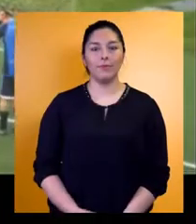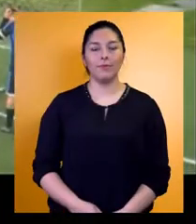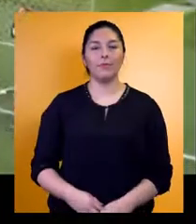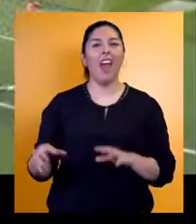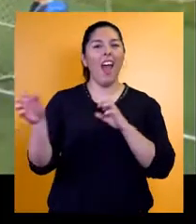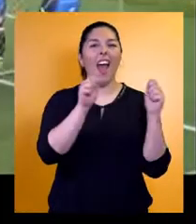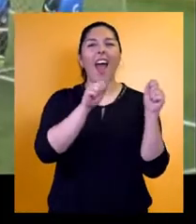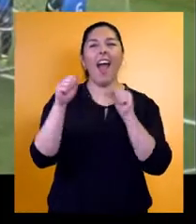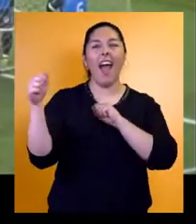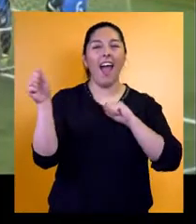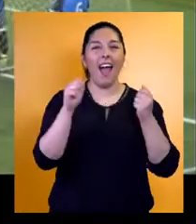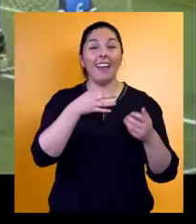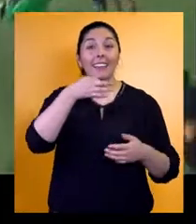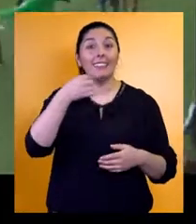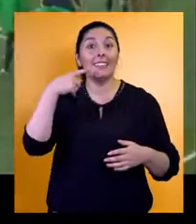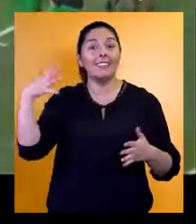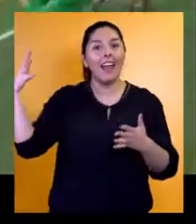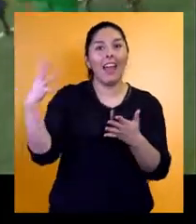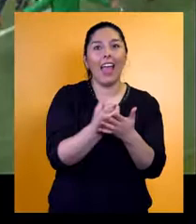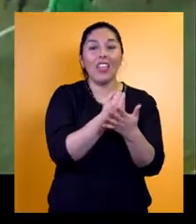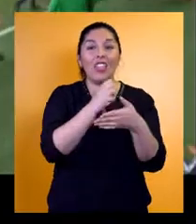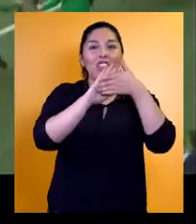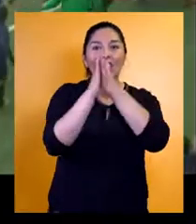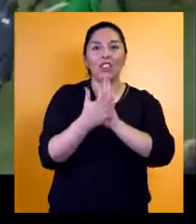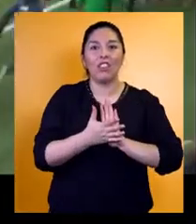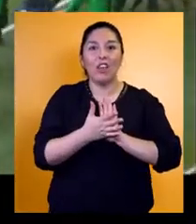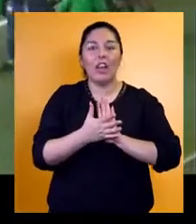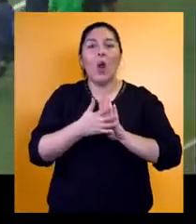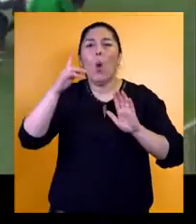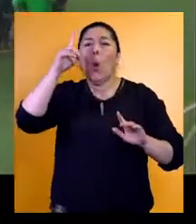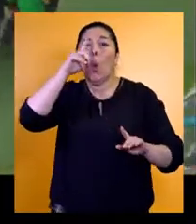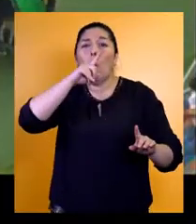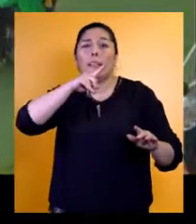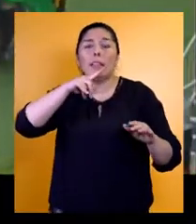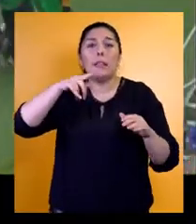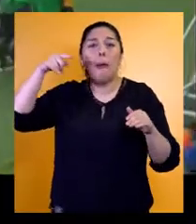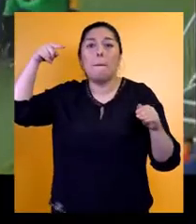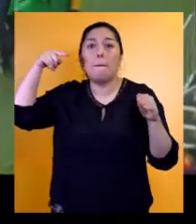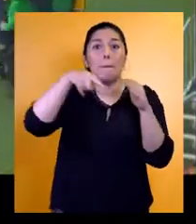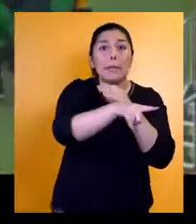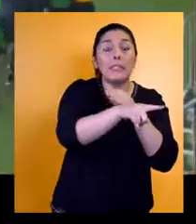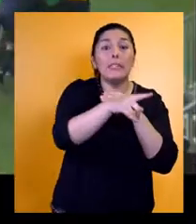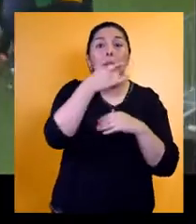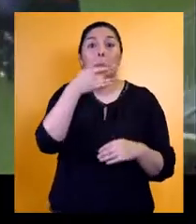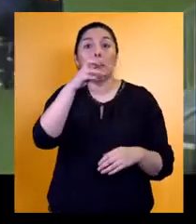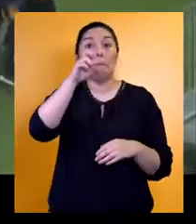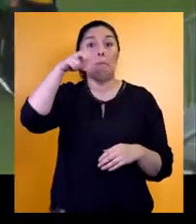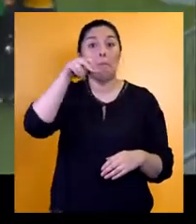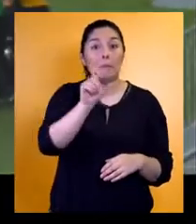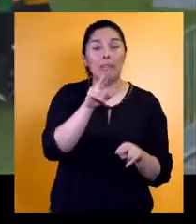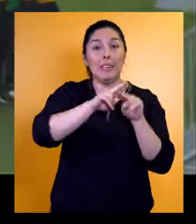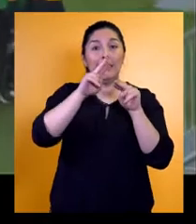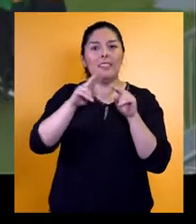El partido lo termina ganando la ULA de manera dramática. En la última jugada del partido y tras un penal perdido por el propio José Masner,